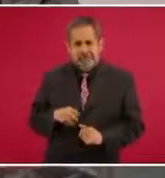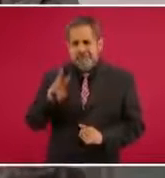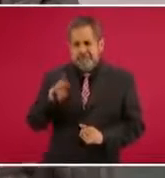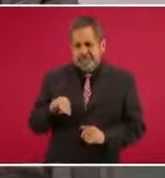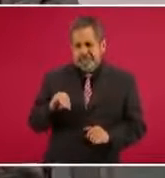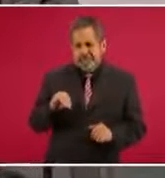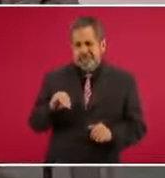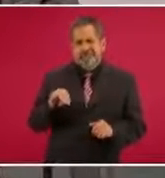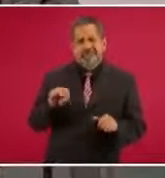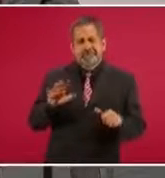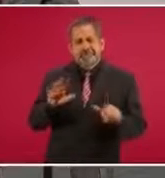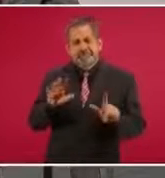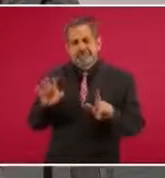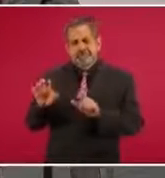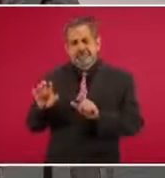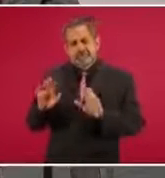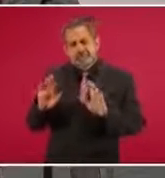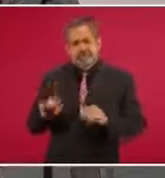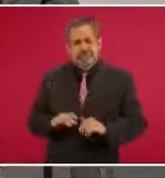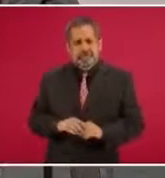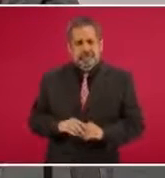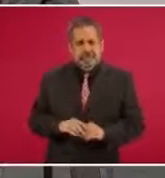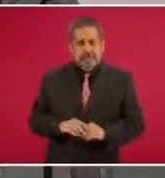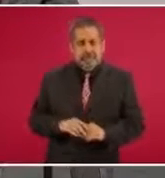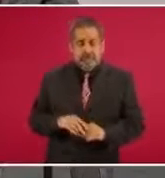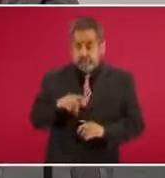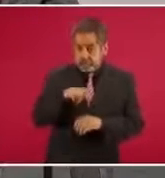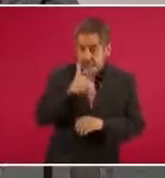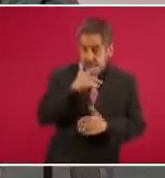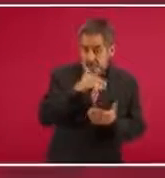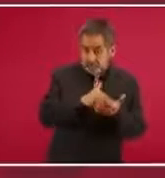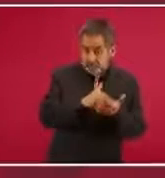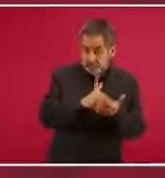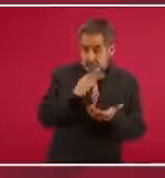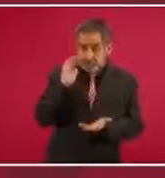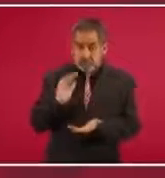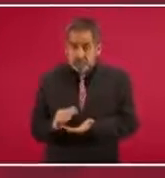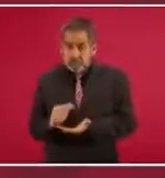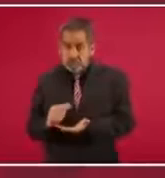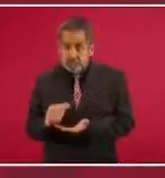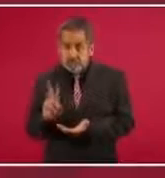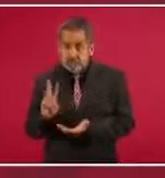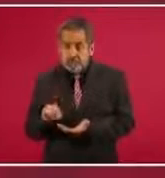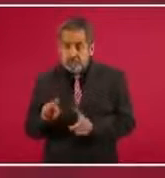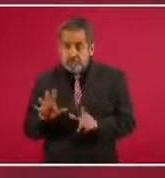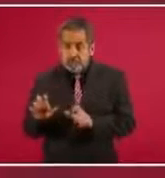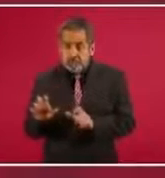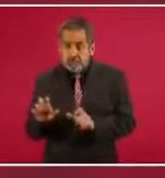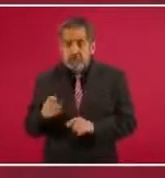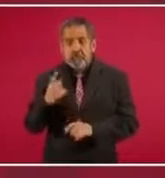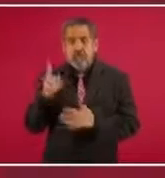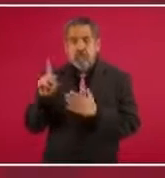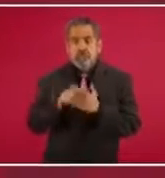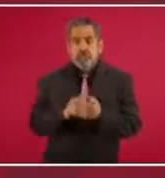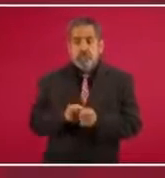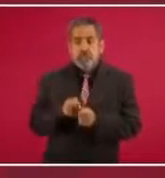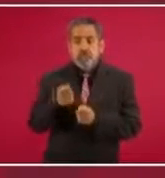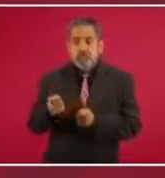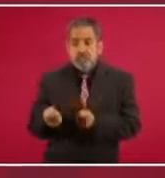3700 a 12.000 y además un mes